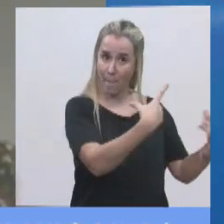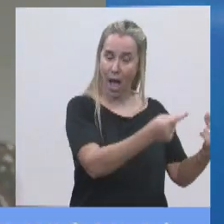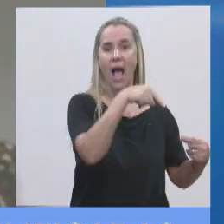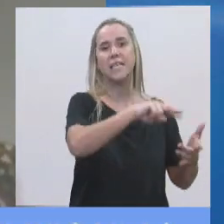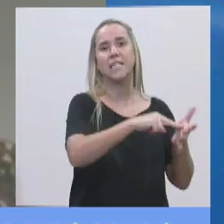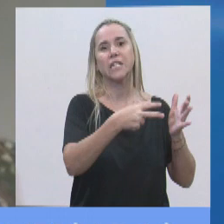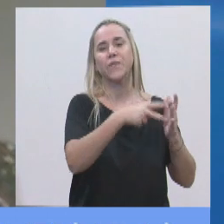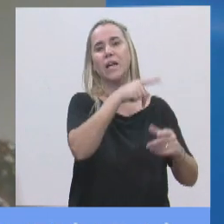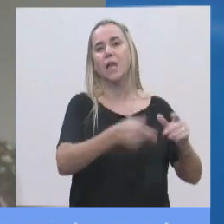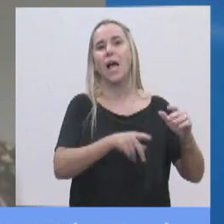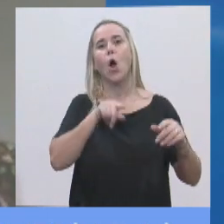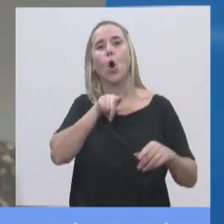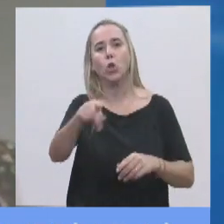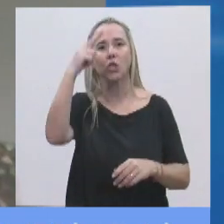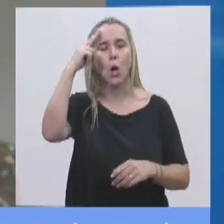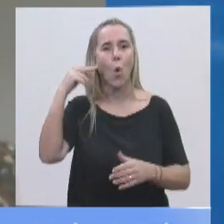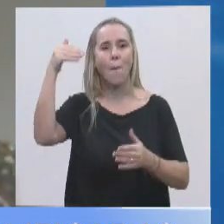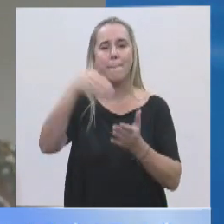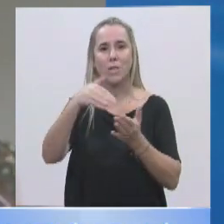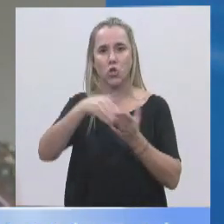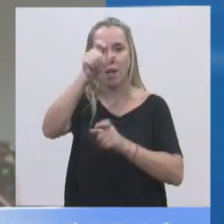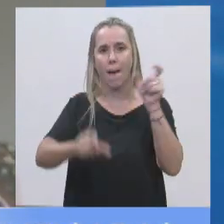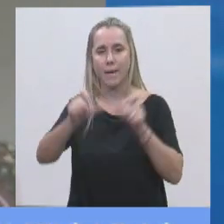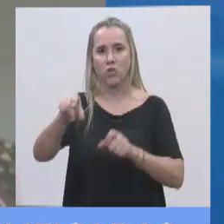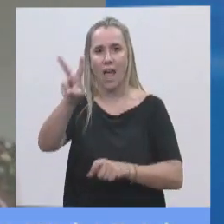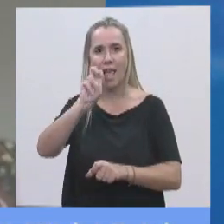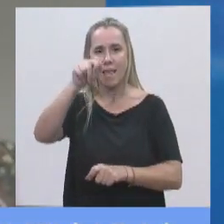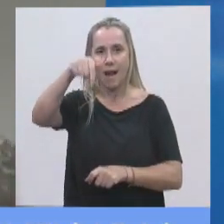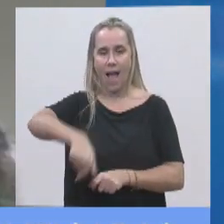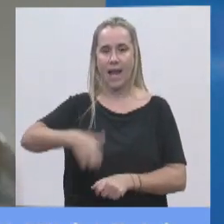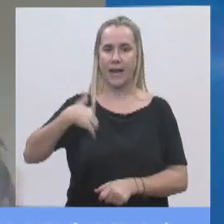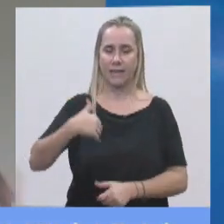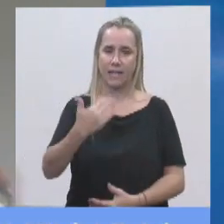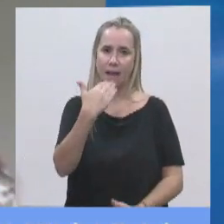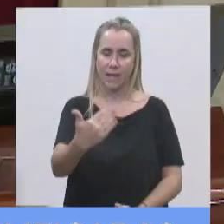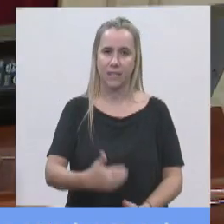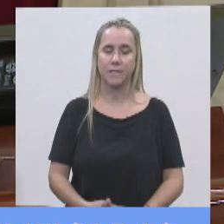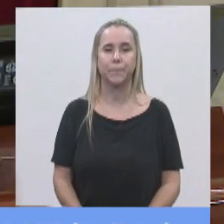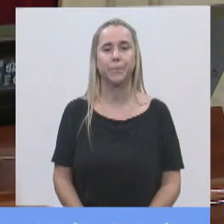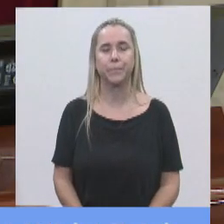en contra de los 9 millones de inquilinos que tenemos en la República Argentina. Gracias. Gracias, senadora.